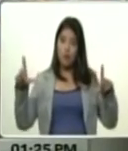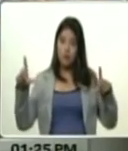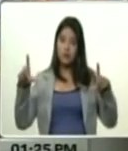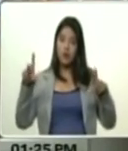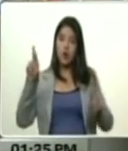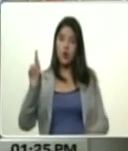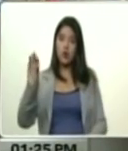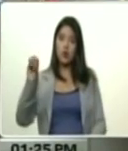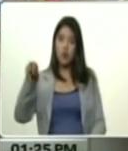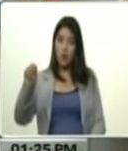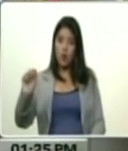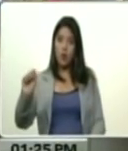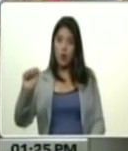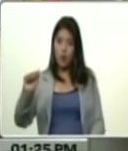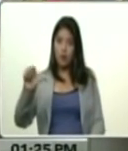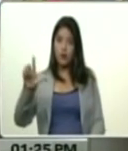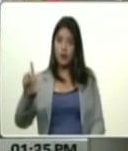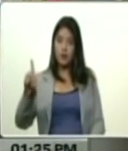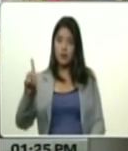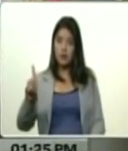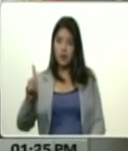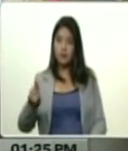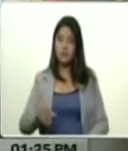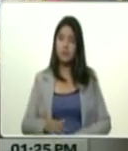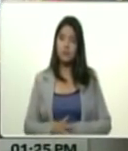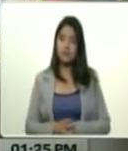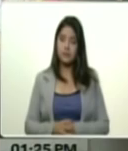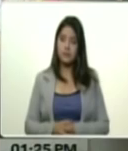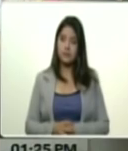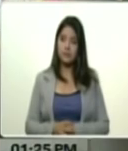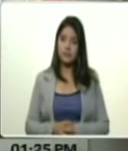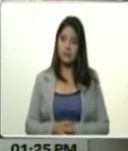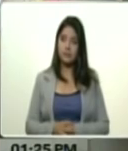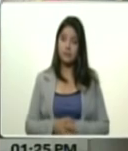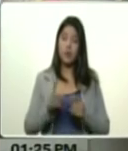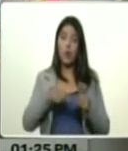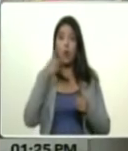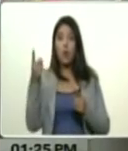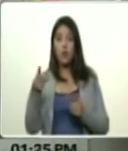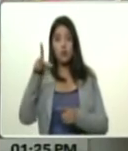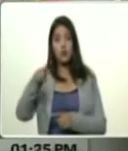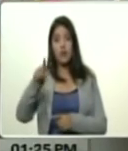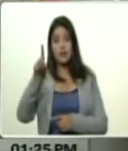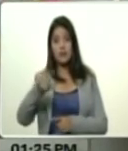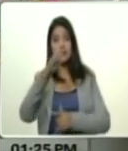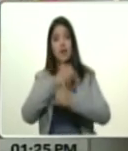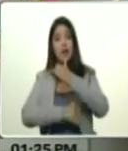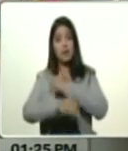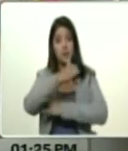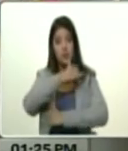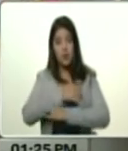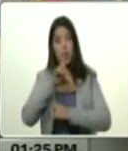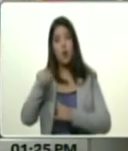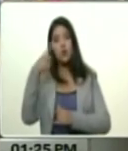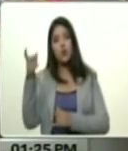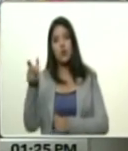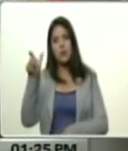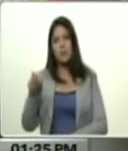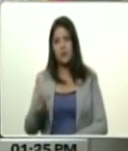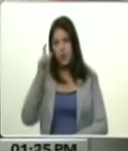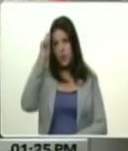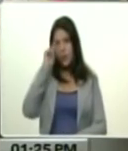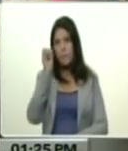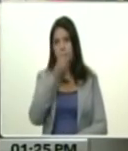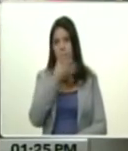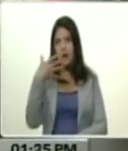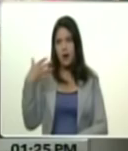Ronald Ember Hernández, apodado Matahuaca, al ciudadano Ovidio Pérez Colmenares, quien resulta lesionado, y una persona portando una gorra de color